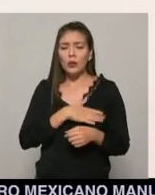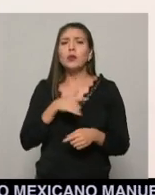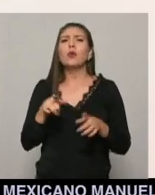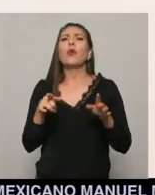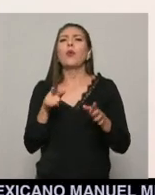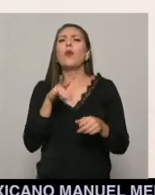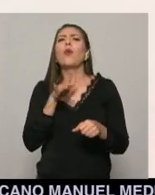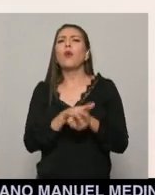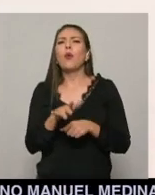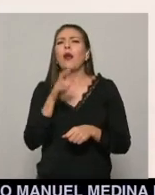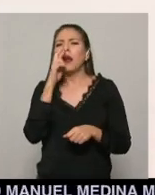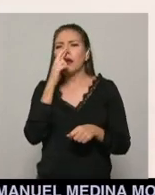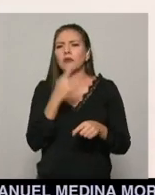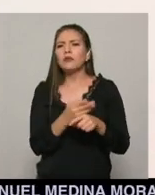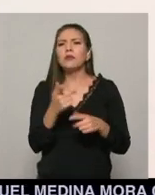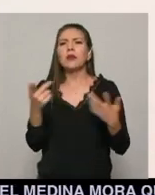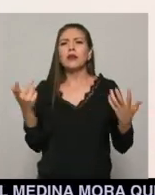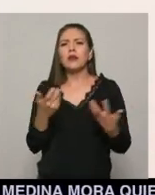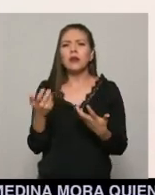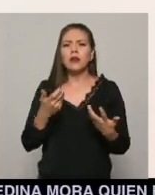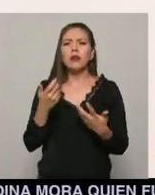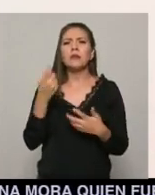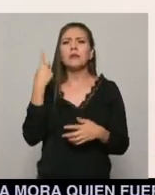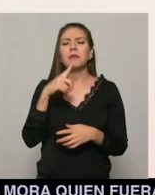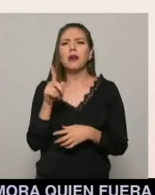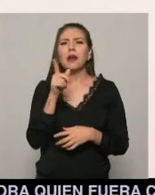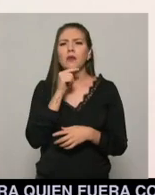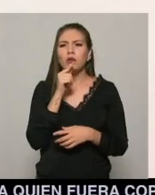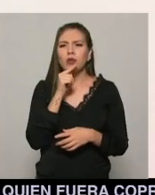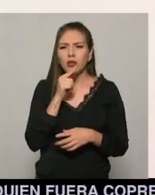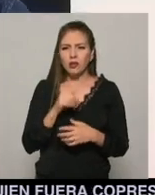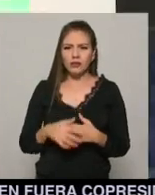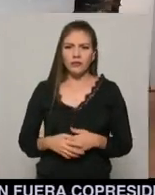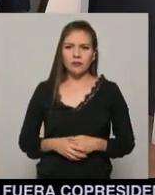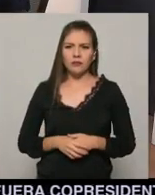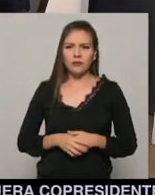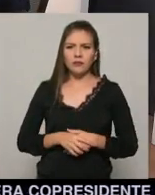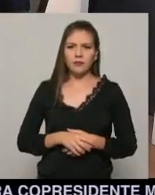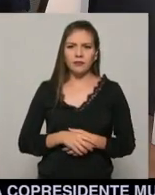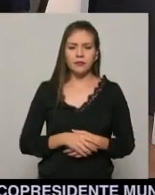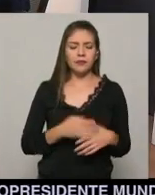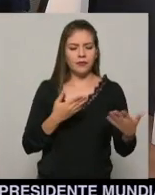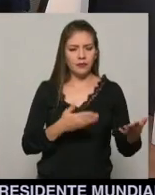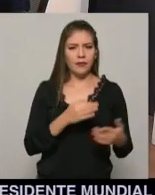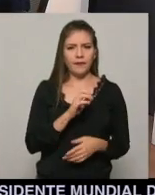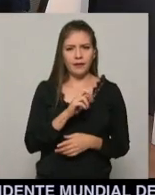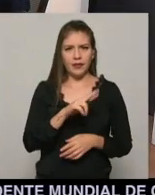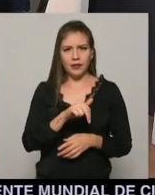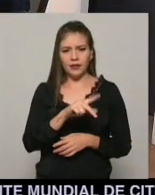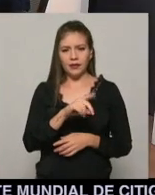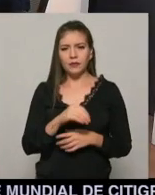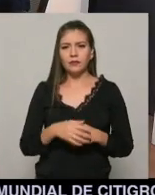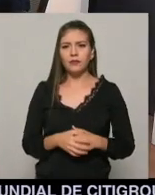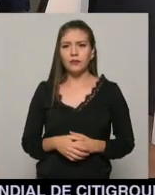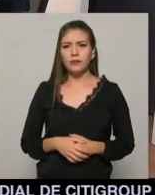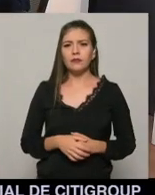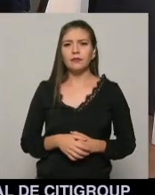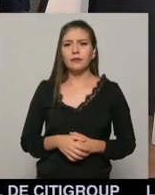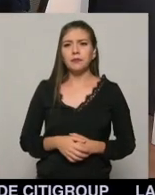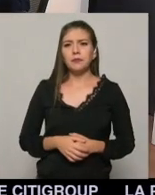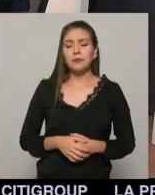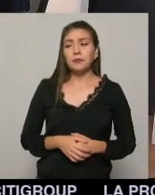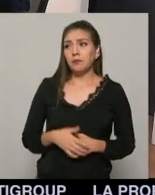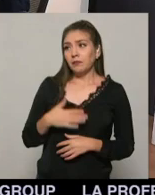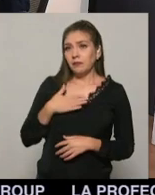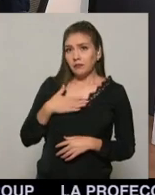responsabilidad que está teniendo el Consejo de Honor y Justicia de la Policía Capitalina? Fernando. Bueno, yo disiento en la